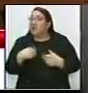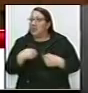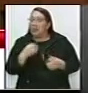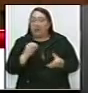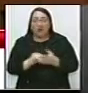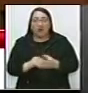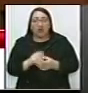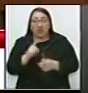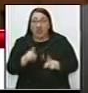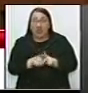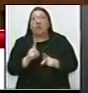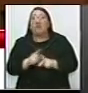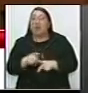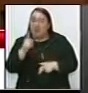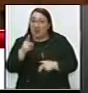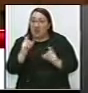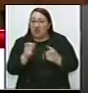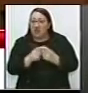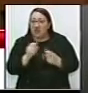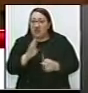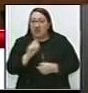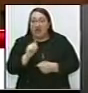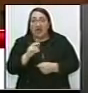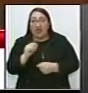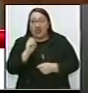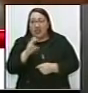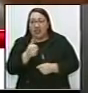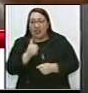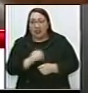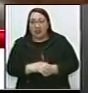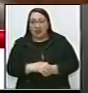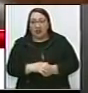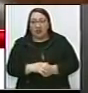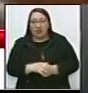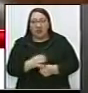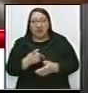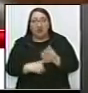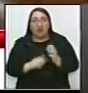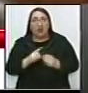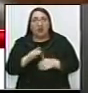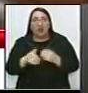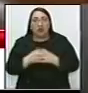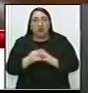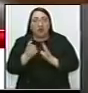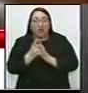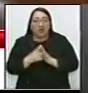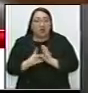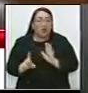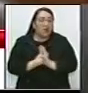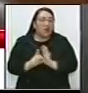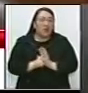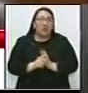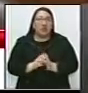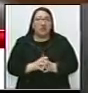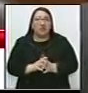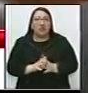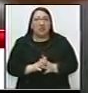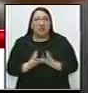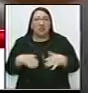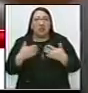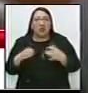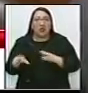acometer, y también le va a tocar a la congresista Bartra, como se lo dije ayer, para que cada uno de esos decretos legislativos puedan